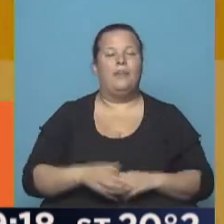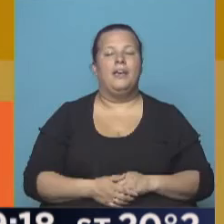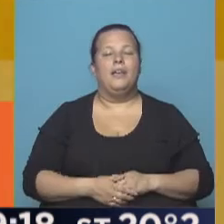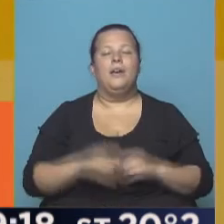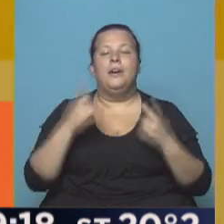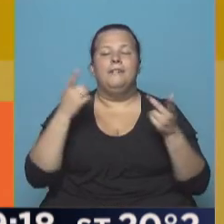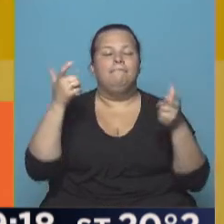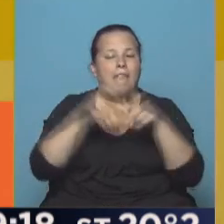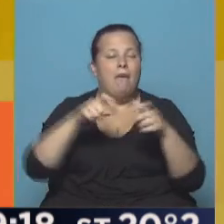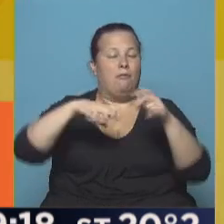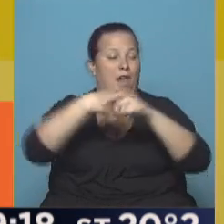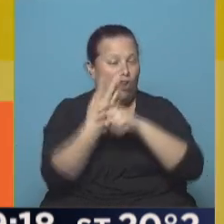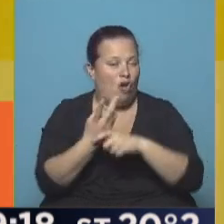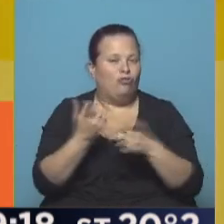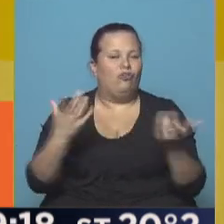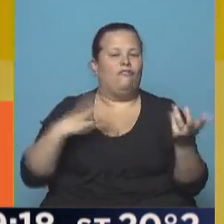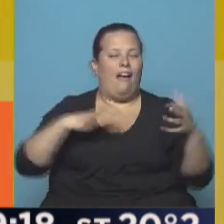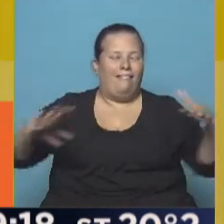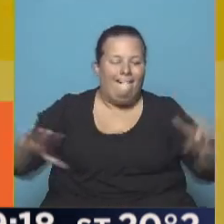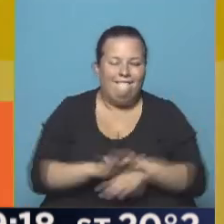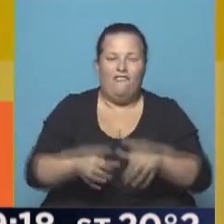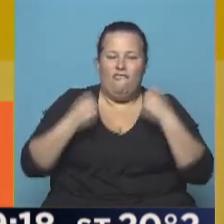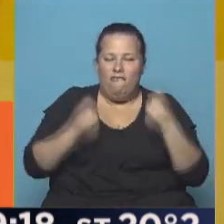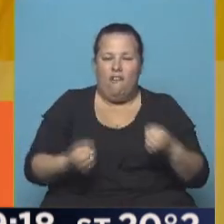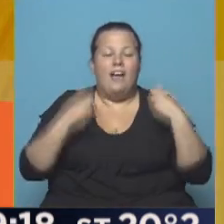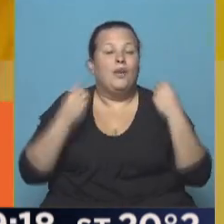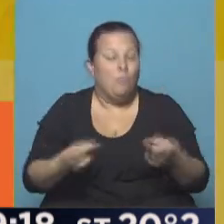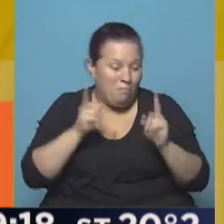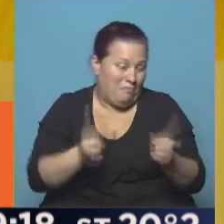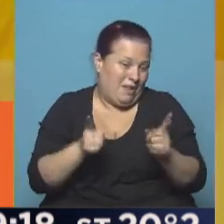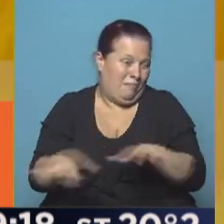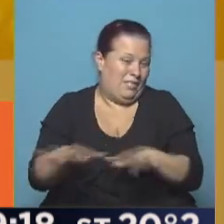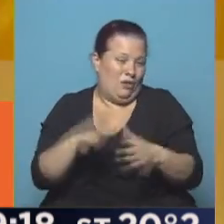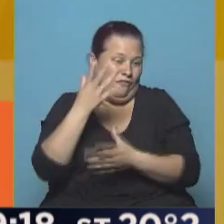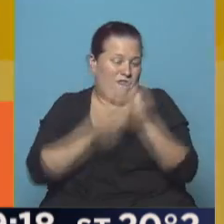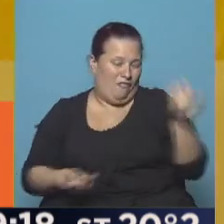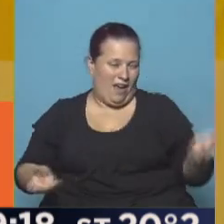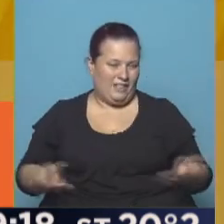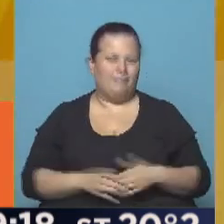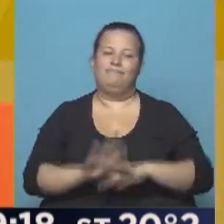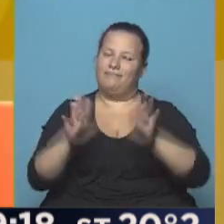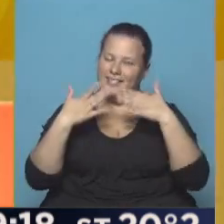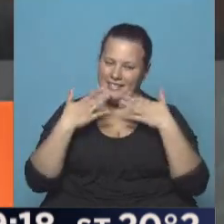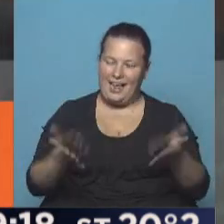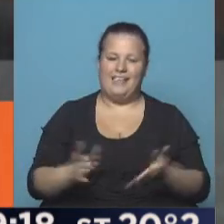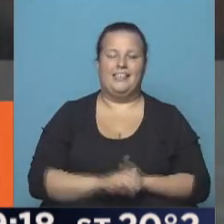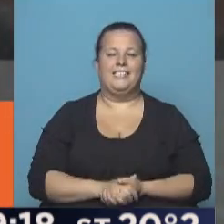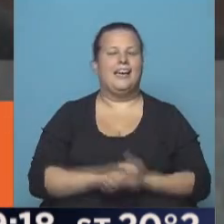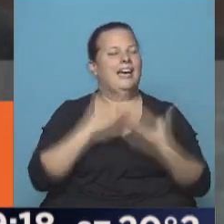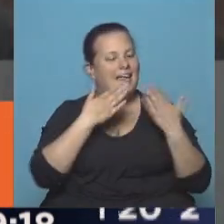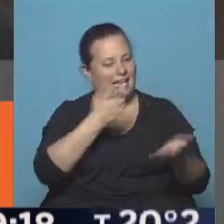un miembro del mercosur que no termina de consolidarse precisamente por esa situación irregular gracias embajador gracias a